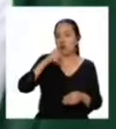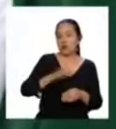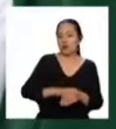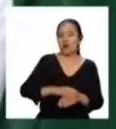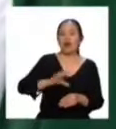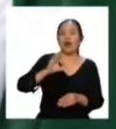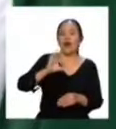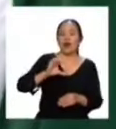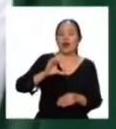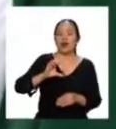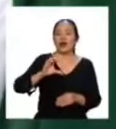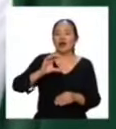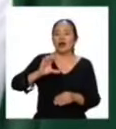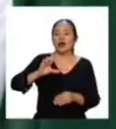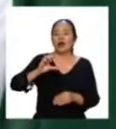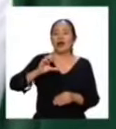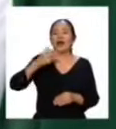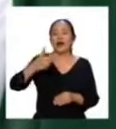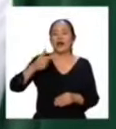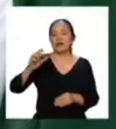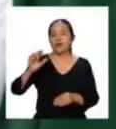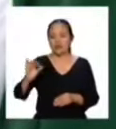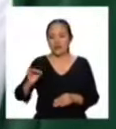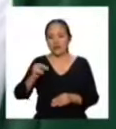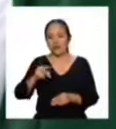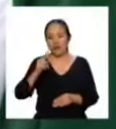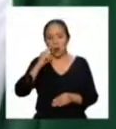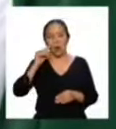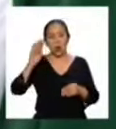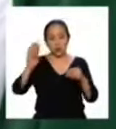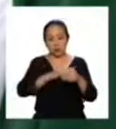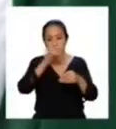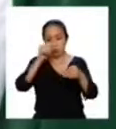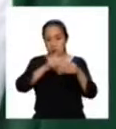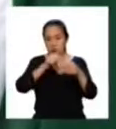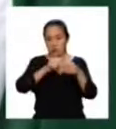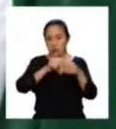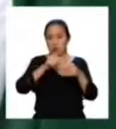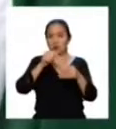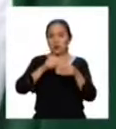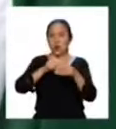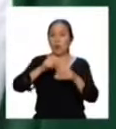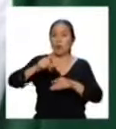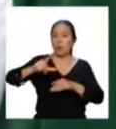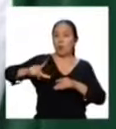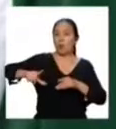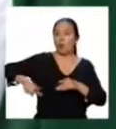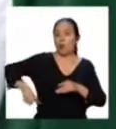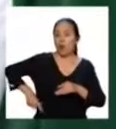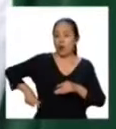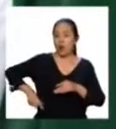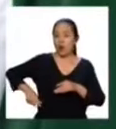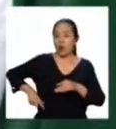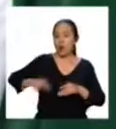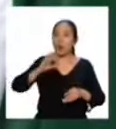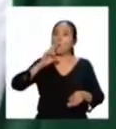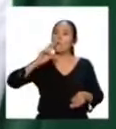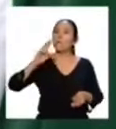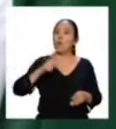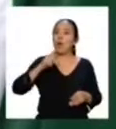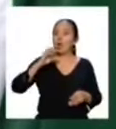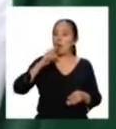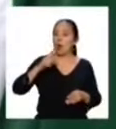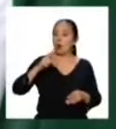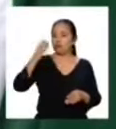HR Ratings, que el pasado noviembre nos colocó como el gobierno subnacional mejor